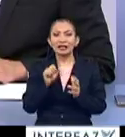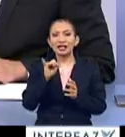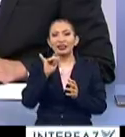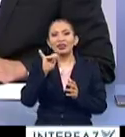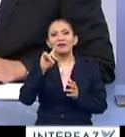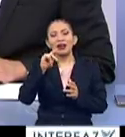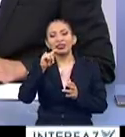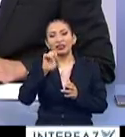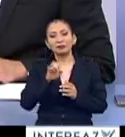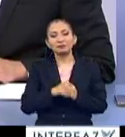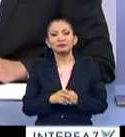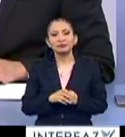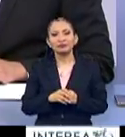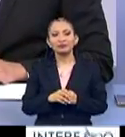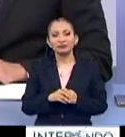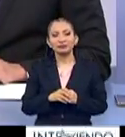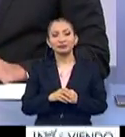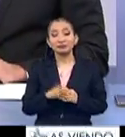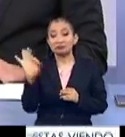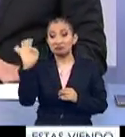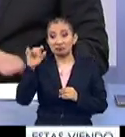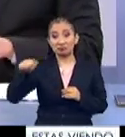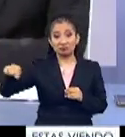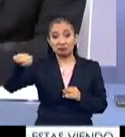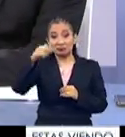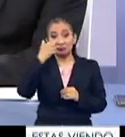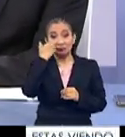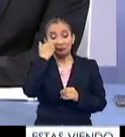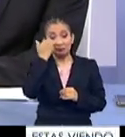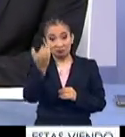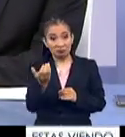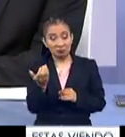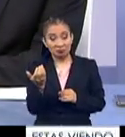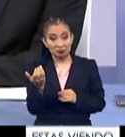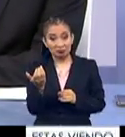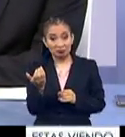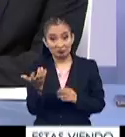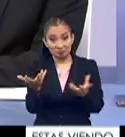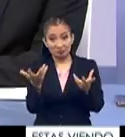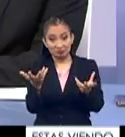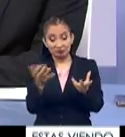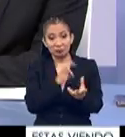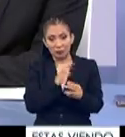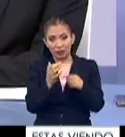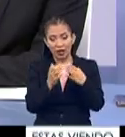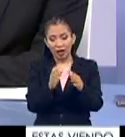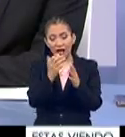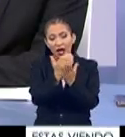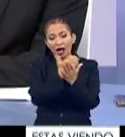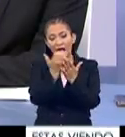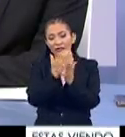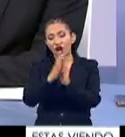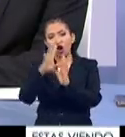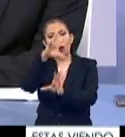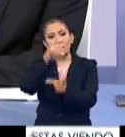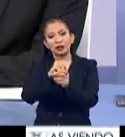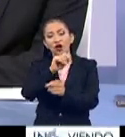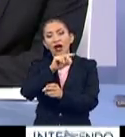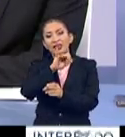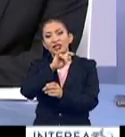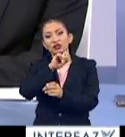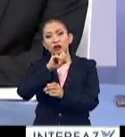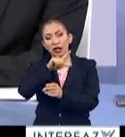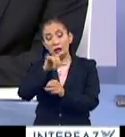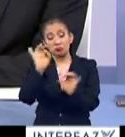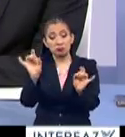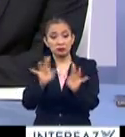Infante. Si alguien lo desea, le mando el catálogo completo de la editorial.